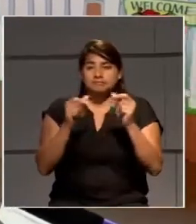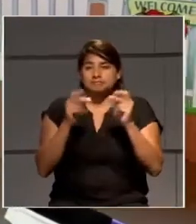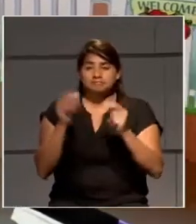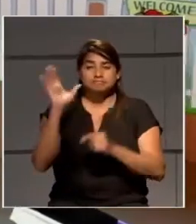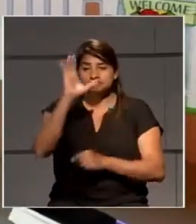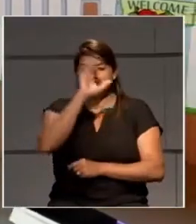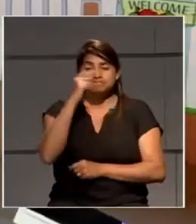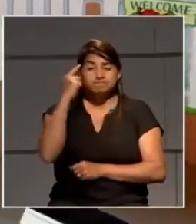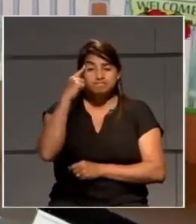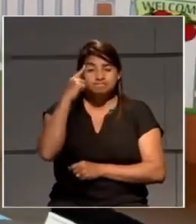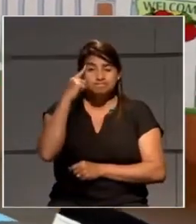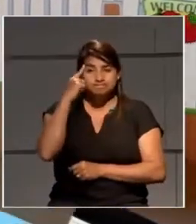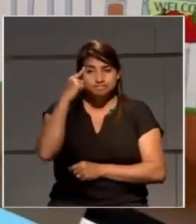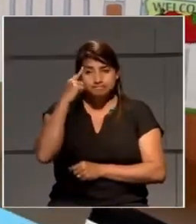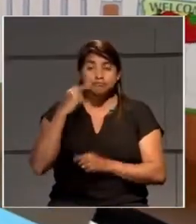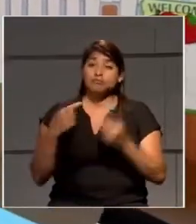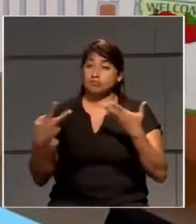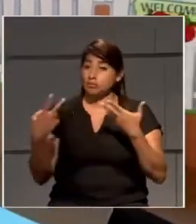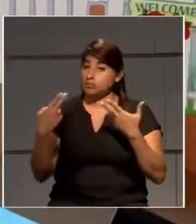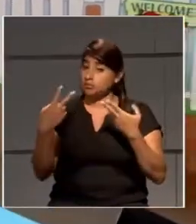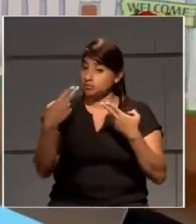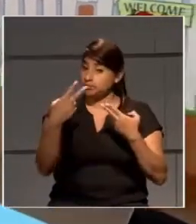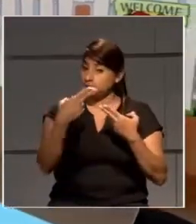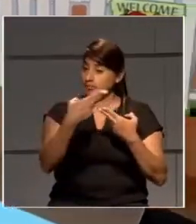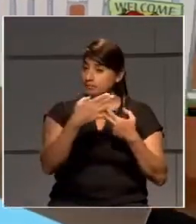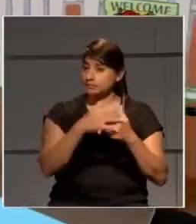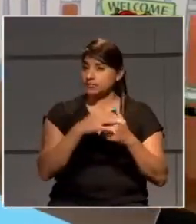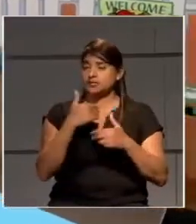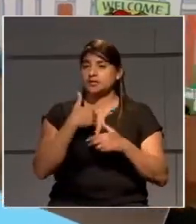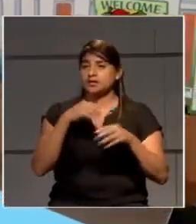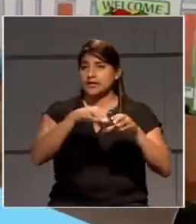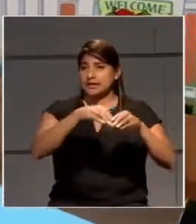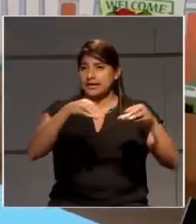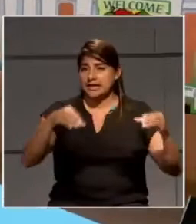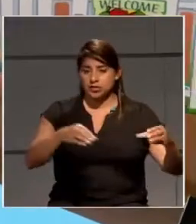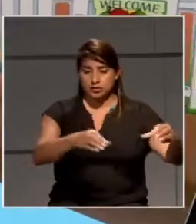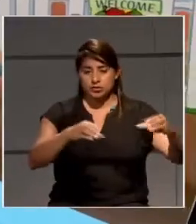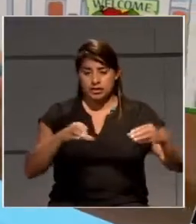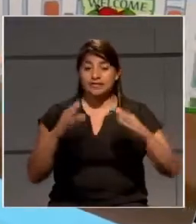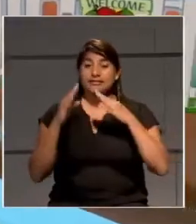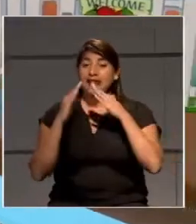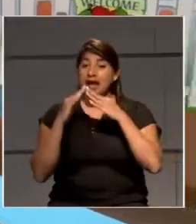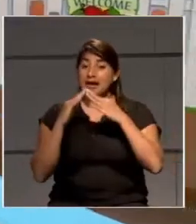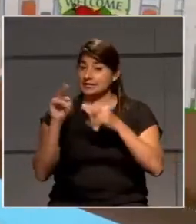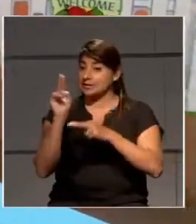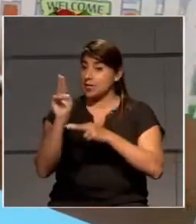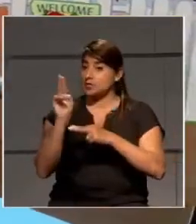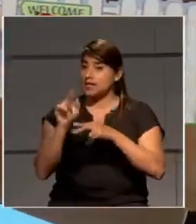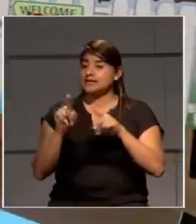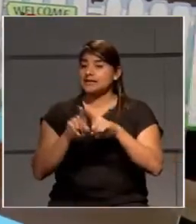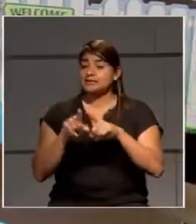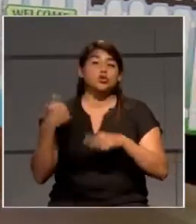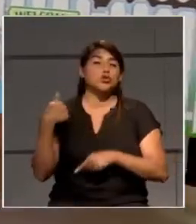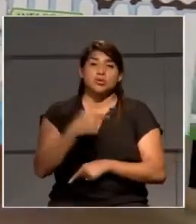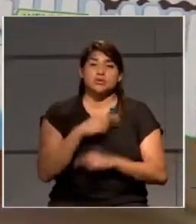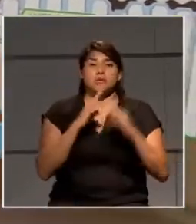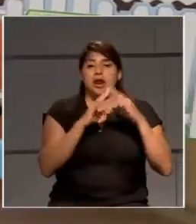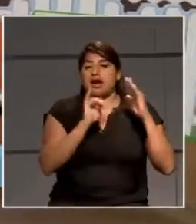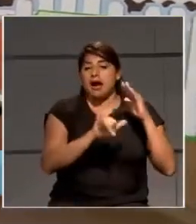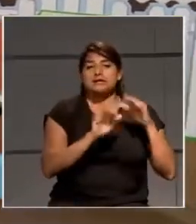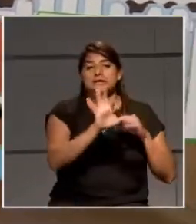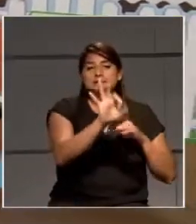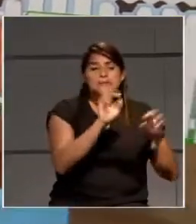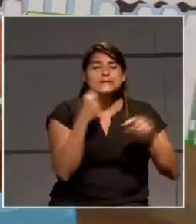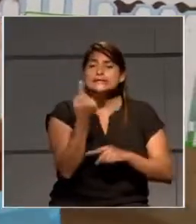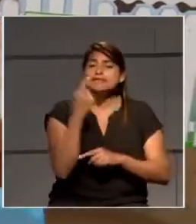decorándolo. Para las tijeritas. Yo me traje la cartuchera de la casa también. Todo lo que uno tiene